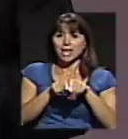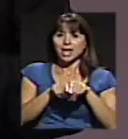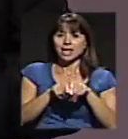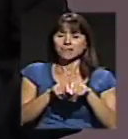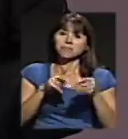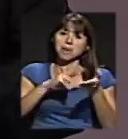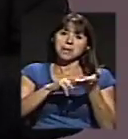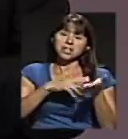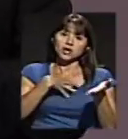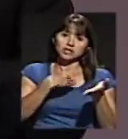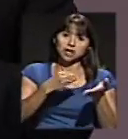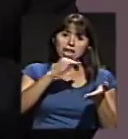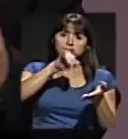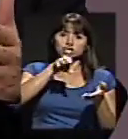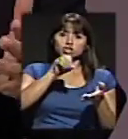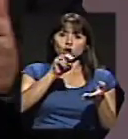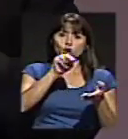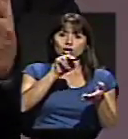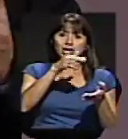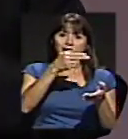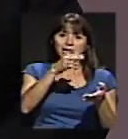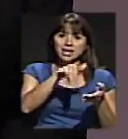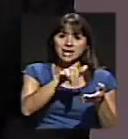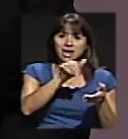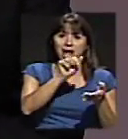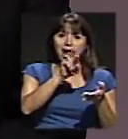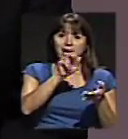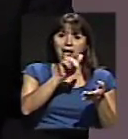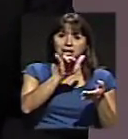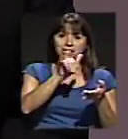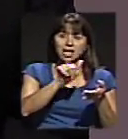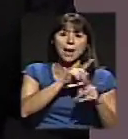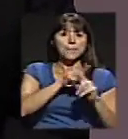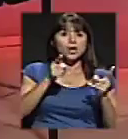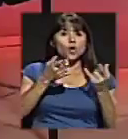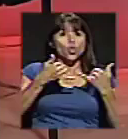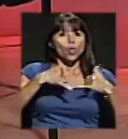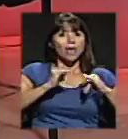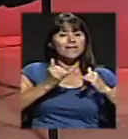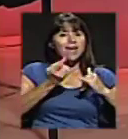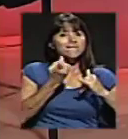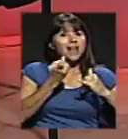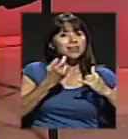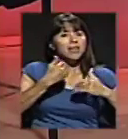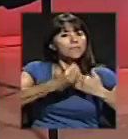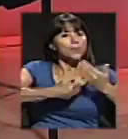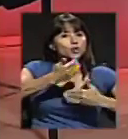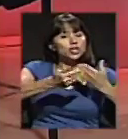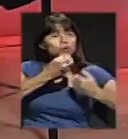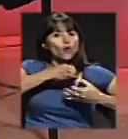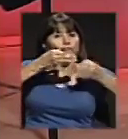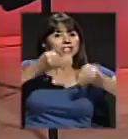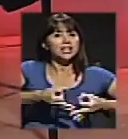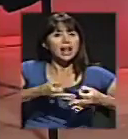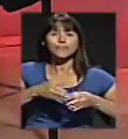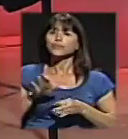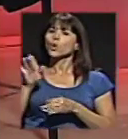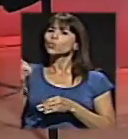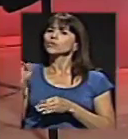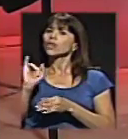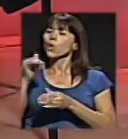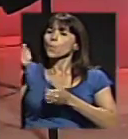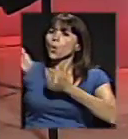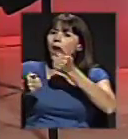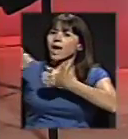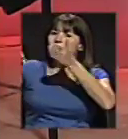Liberación Nacional Johnny Araya, pero aún no se ha dado el proceso oficial. ¿Cuáles son los objetivos de su candidatura y por